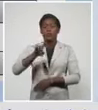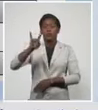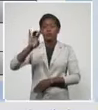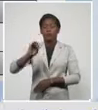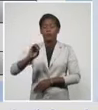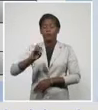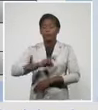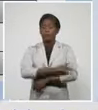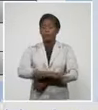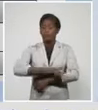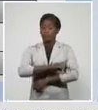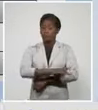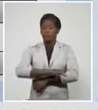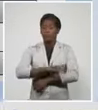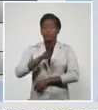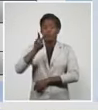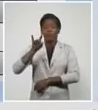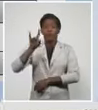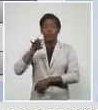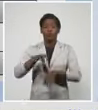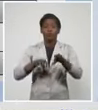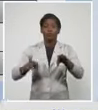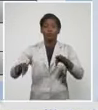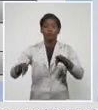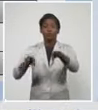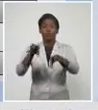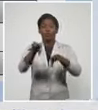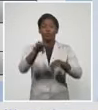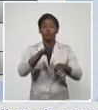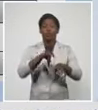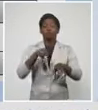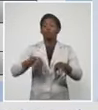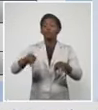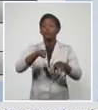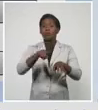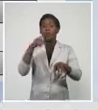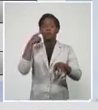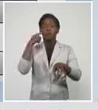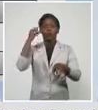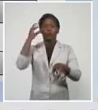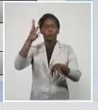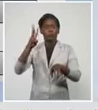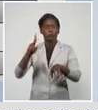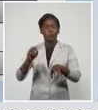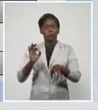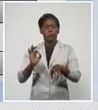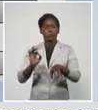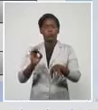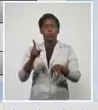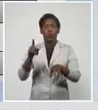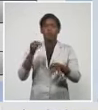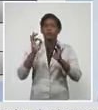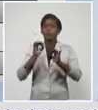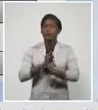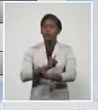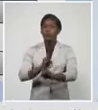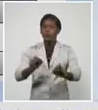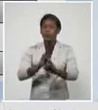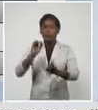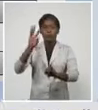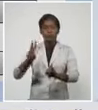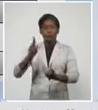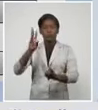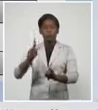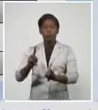y 29 territorios que han estado confirmando casos de COVID o informando casos de COVID, pues ya